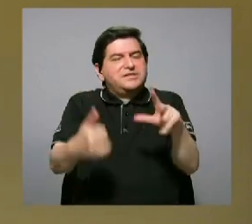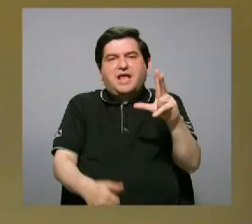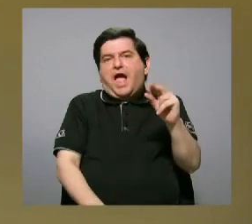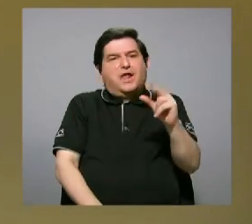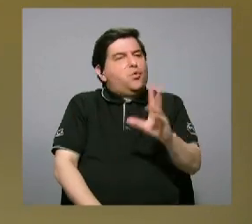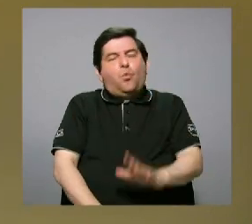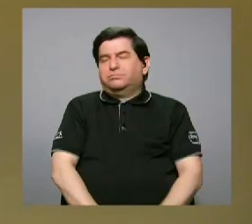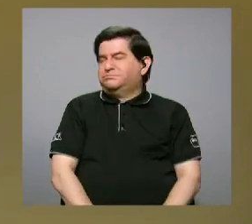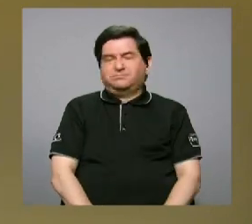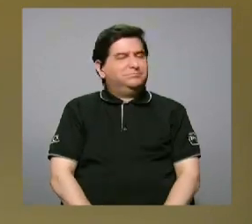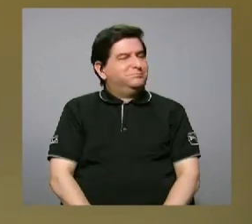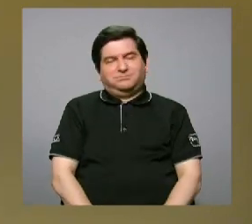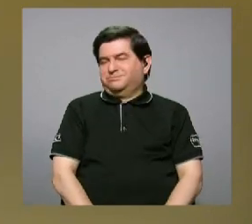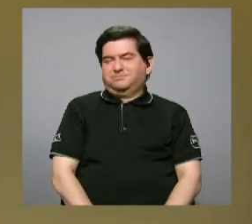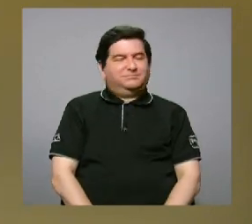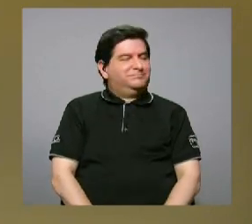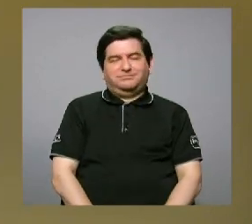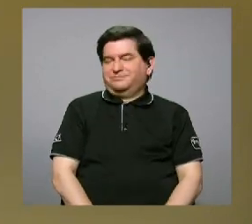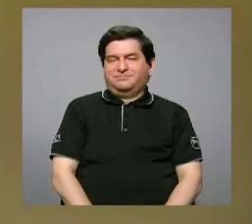porque